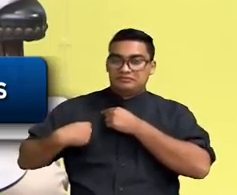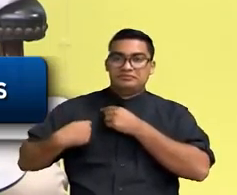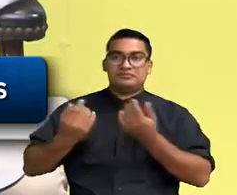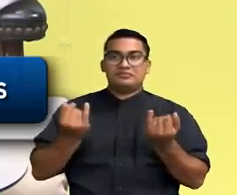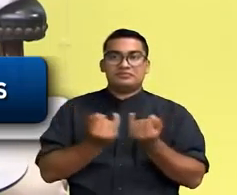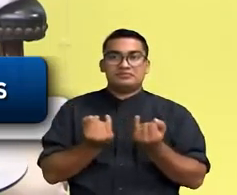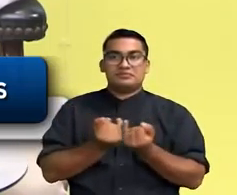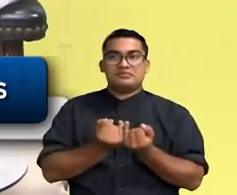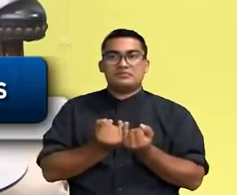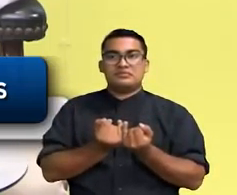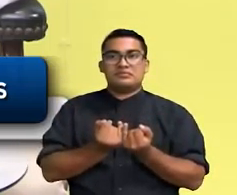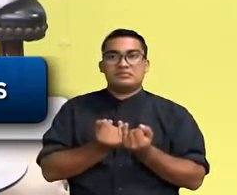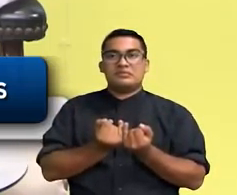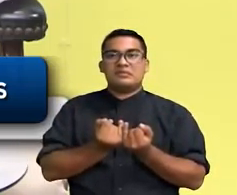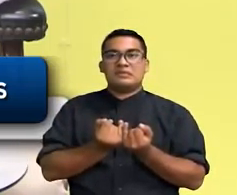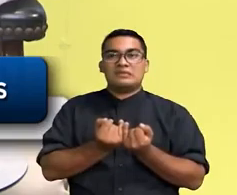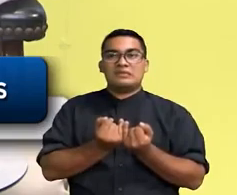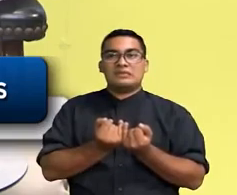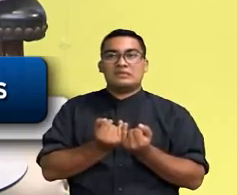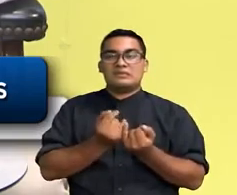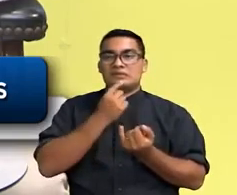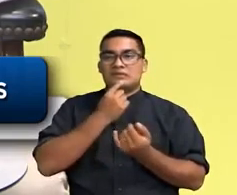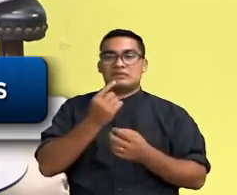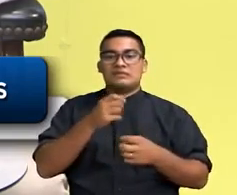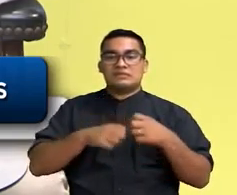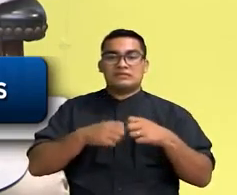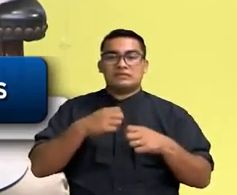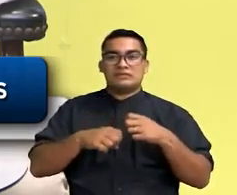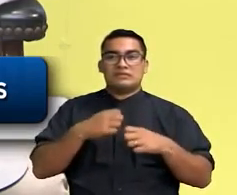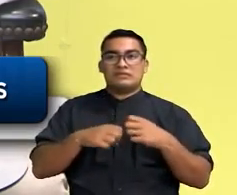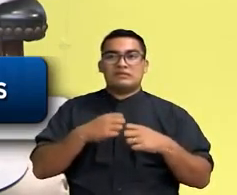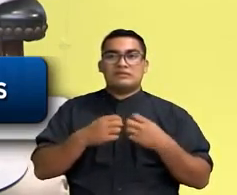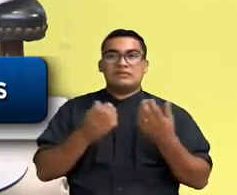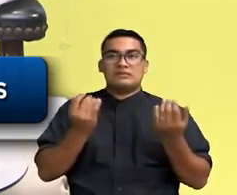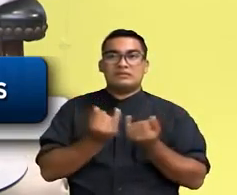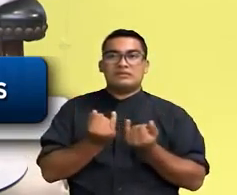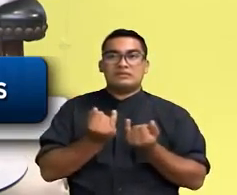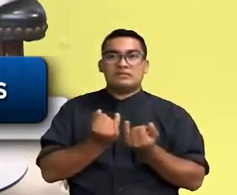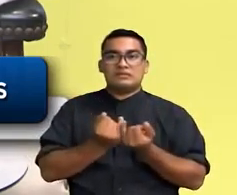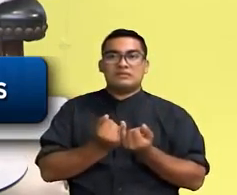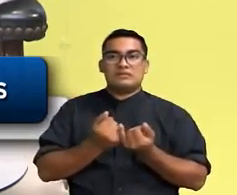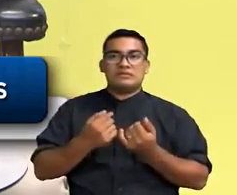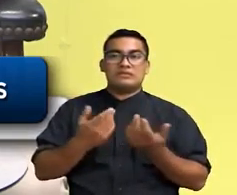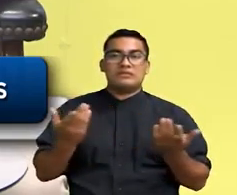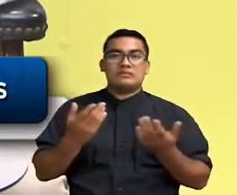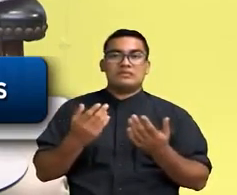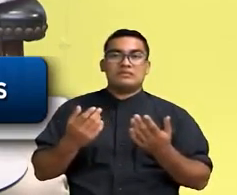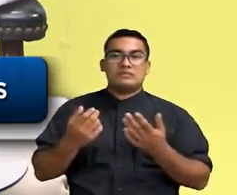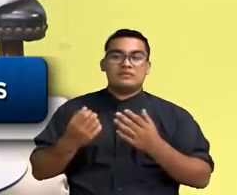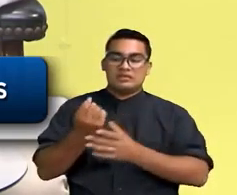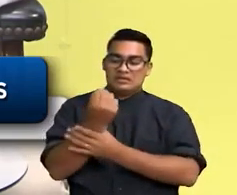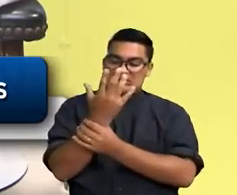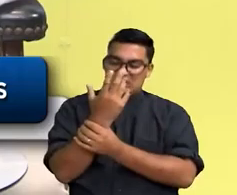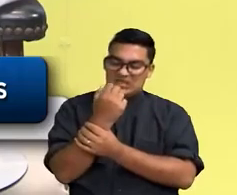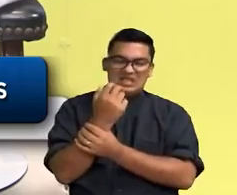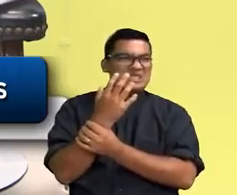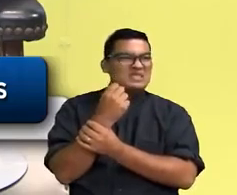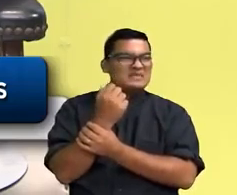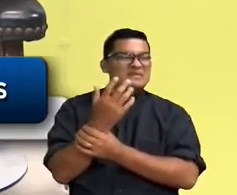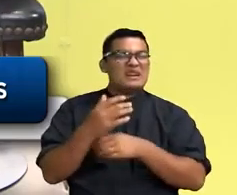ya lleva con sus estudios y vemos que el afectado es este en la parte del hombro, ¿ya? Si nos vamos a la parte de la